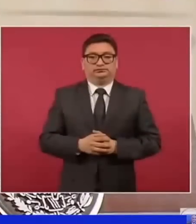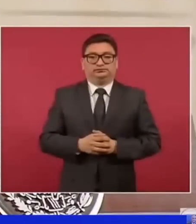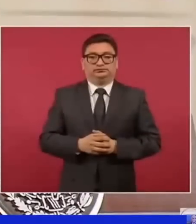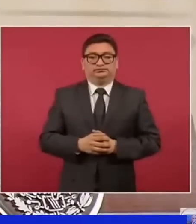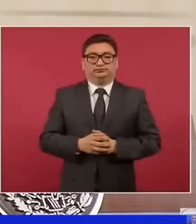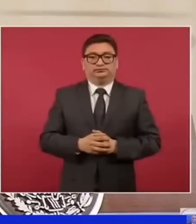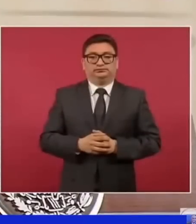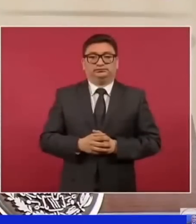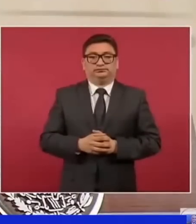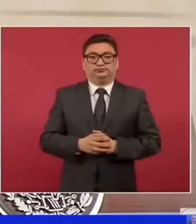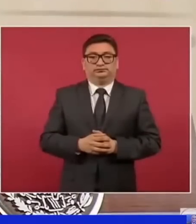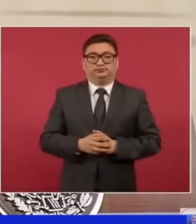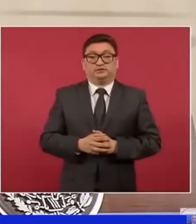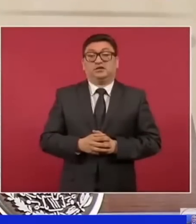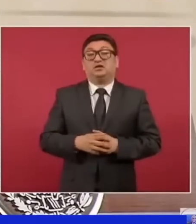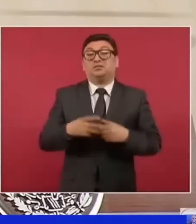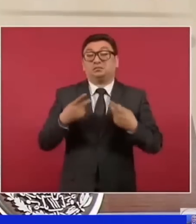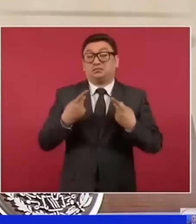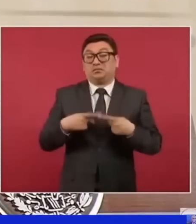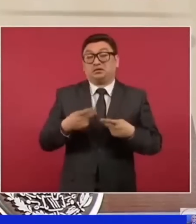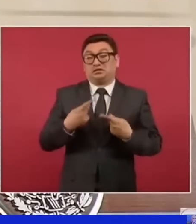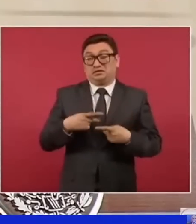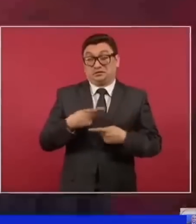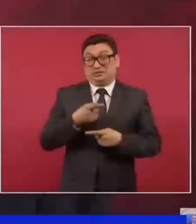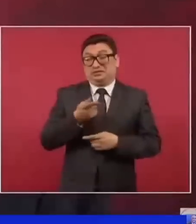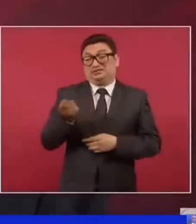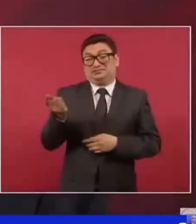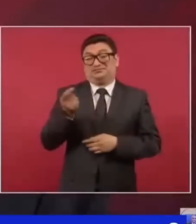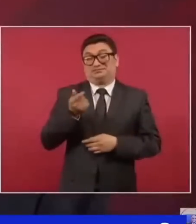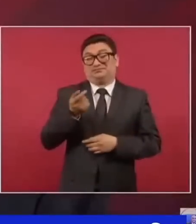Y son muy pocos, fíjense.